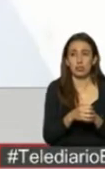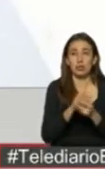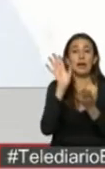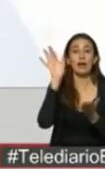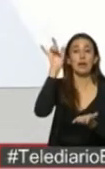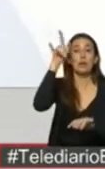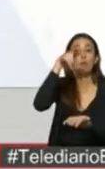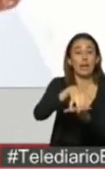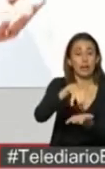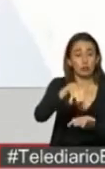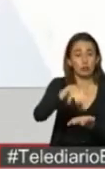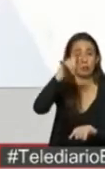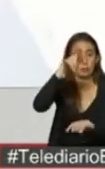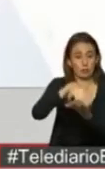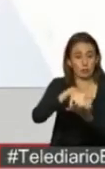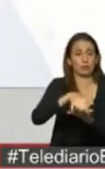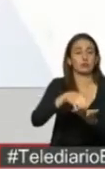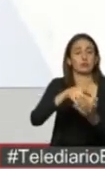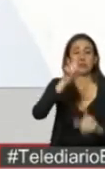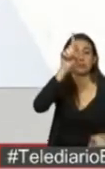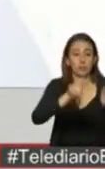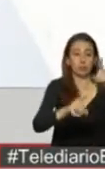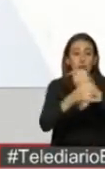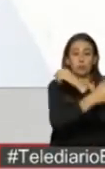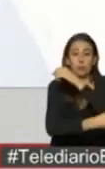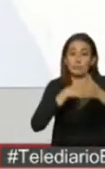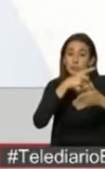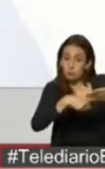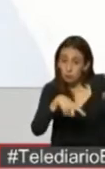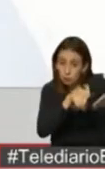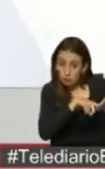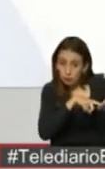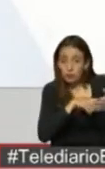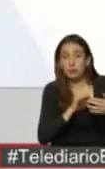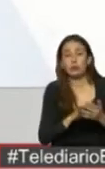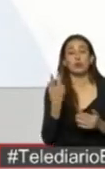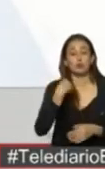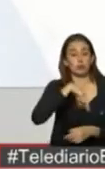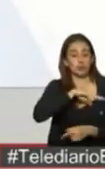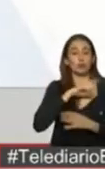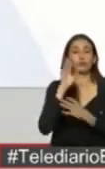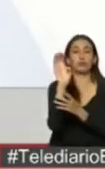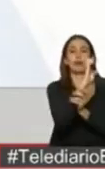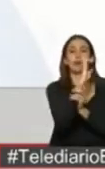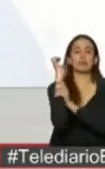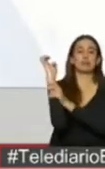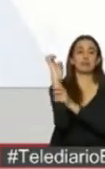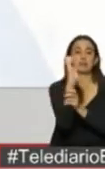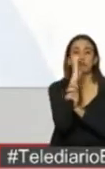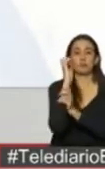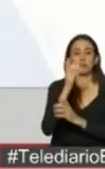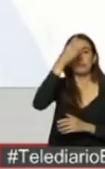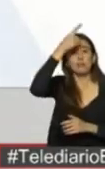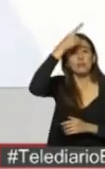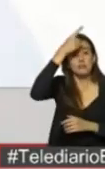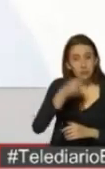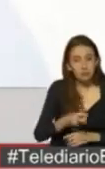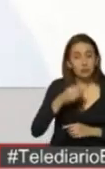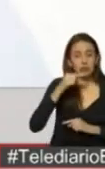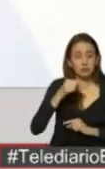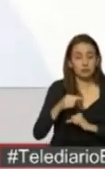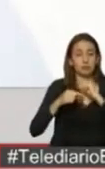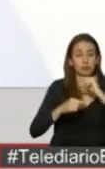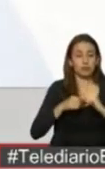¿no? Bueno, estamos activados, como ustedes pueden ver en el COE. Estas son decisiones que se las estarán